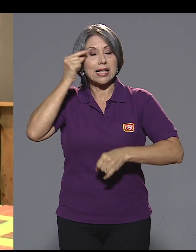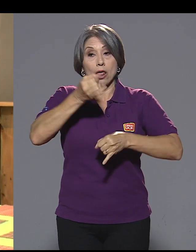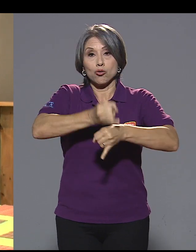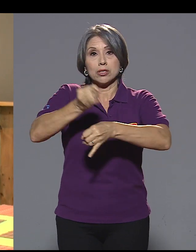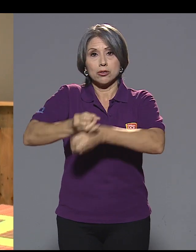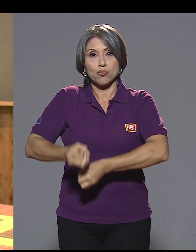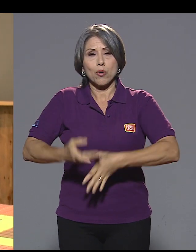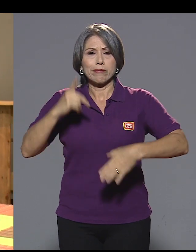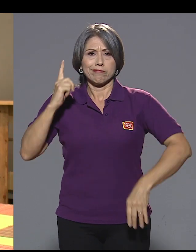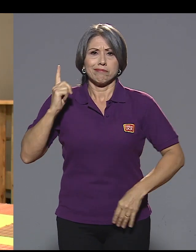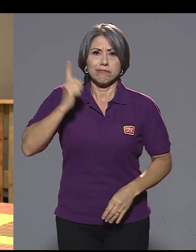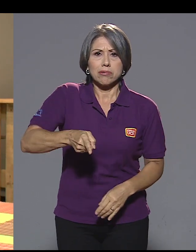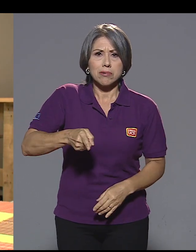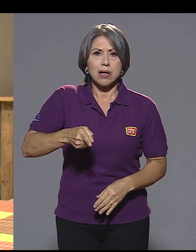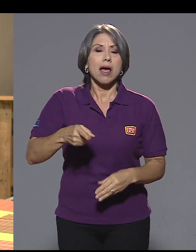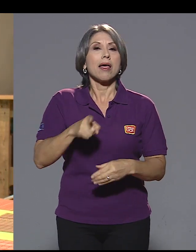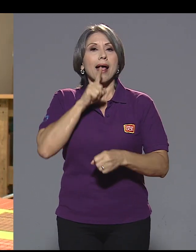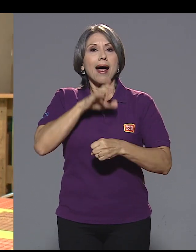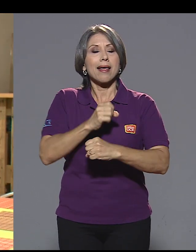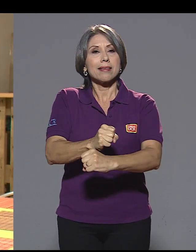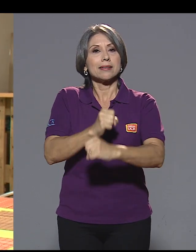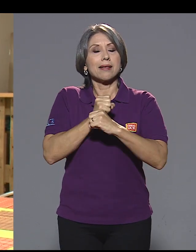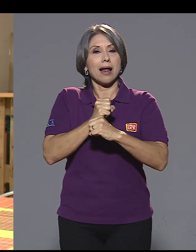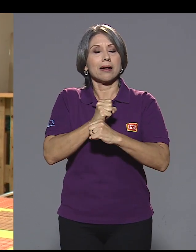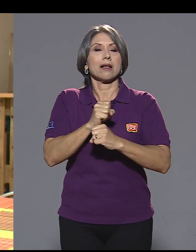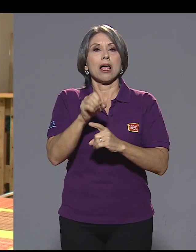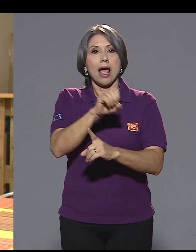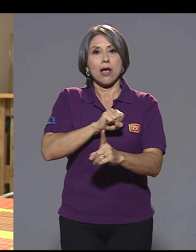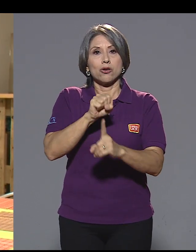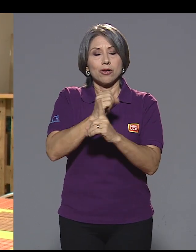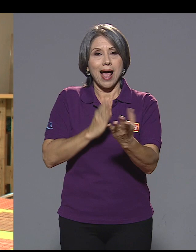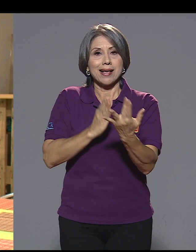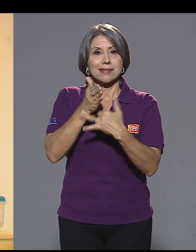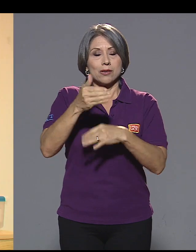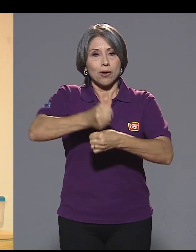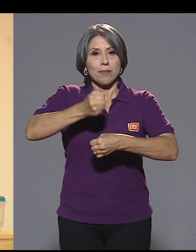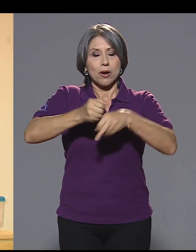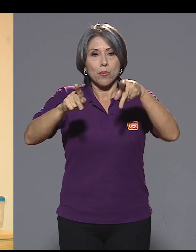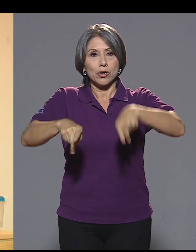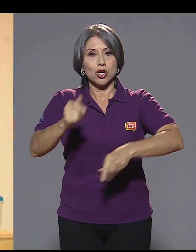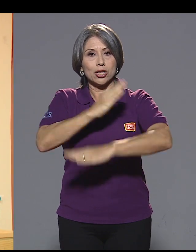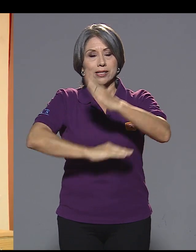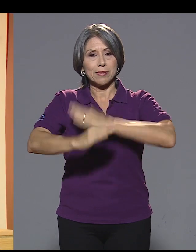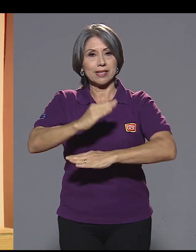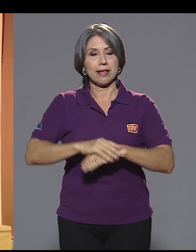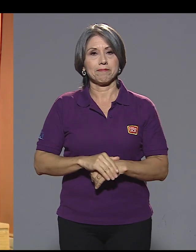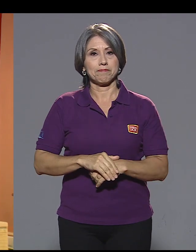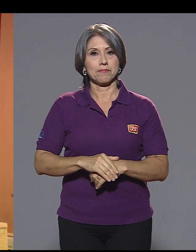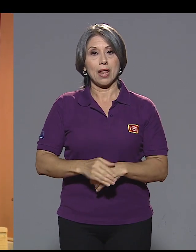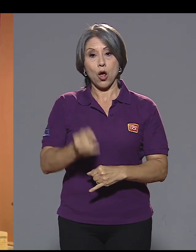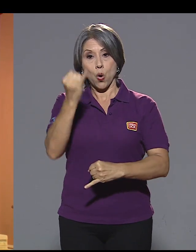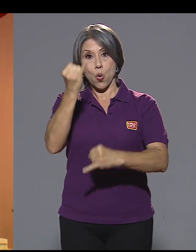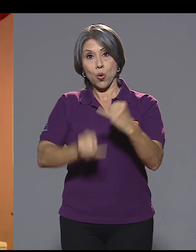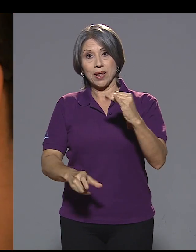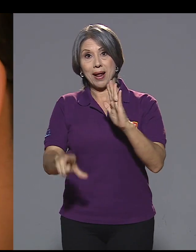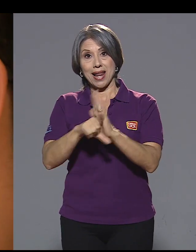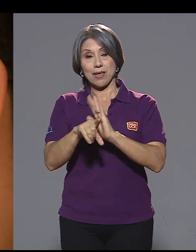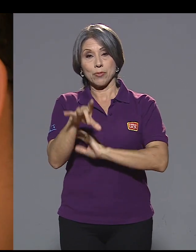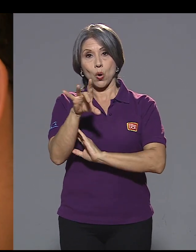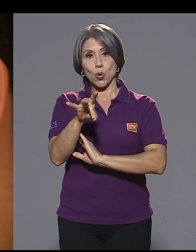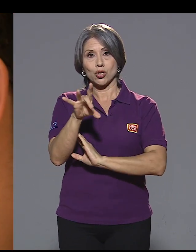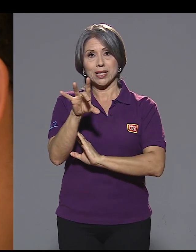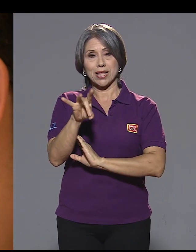Estado de garantizar condiciones de acceso al empleo para la población con discapacidad. Esta última ley,